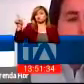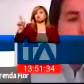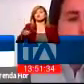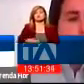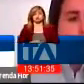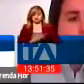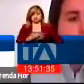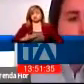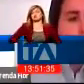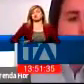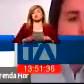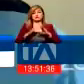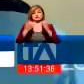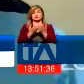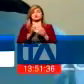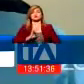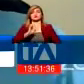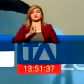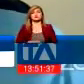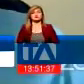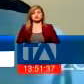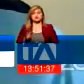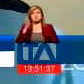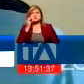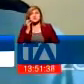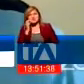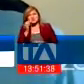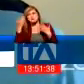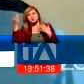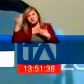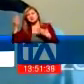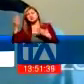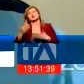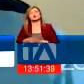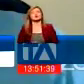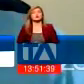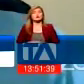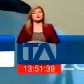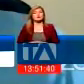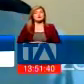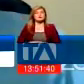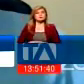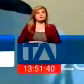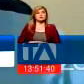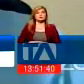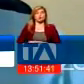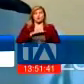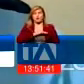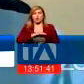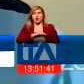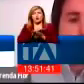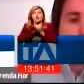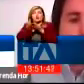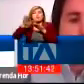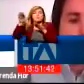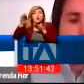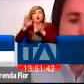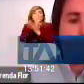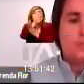convierta en el presidente de este comité. Con experiencia política y sobre todo con esa solvencia moral que le caracteriza.